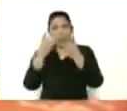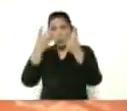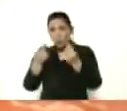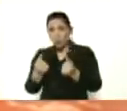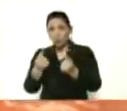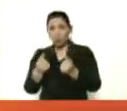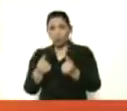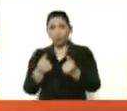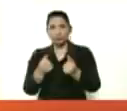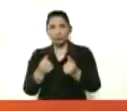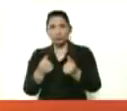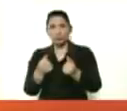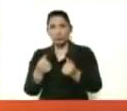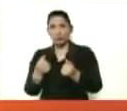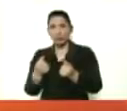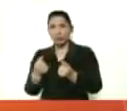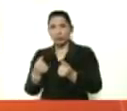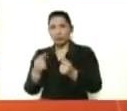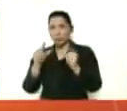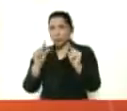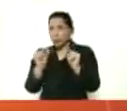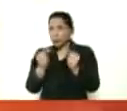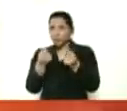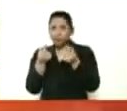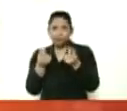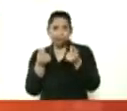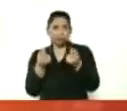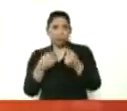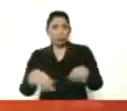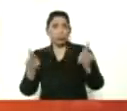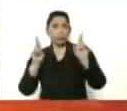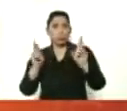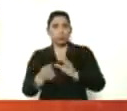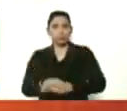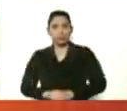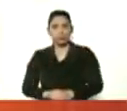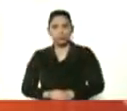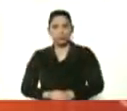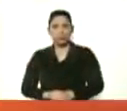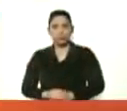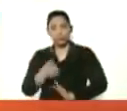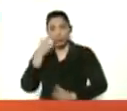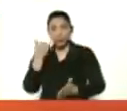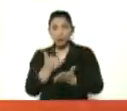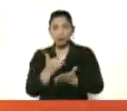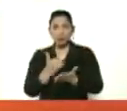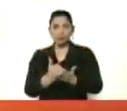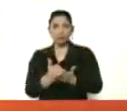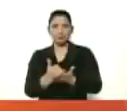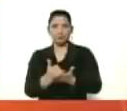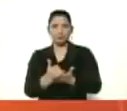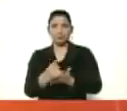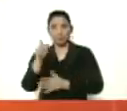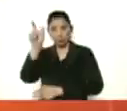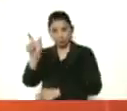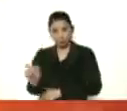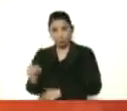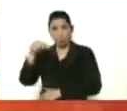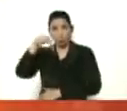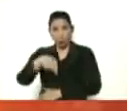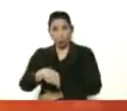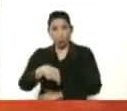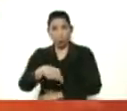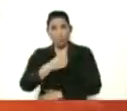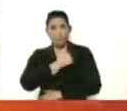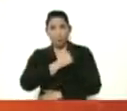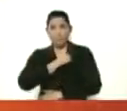cifra muy pequeña. Mínima, afortunadamente. Fíjate que hubo un caso hoy de una